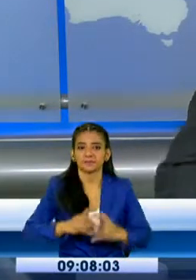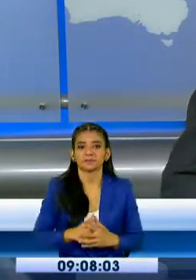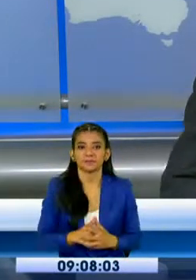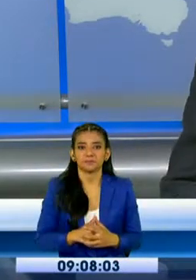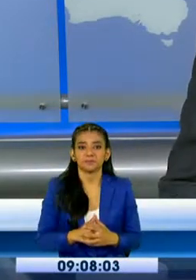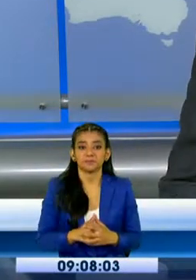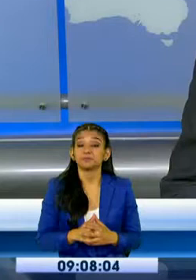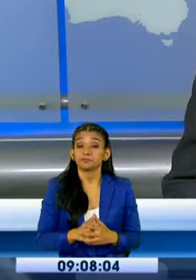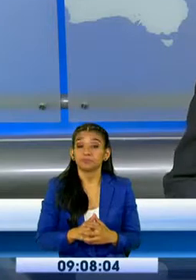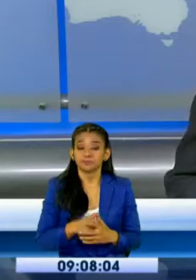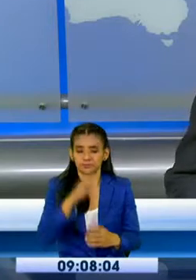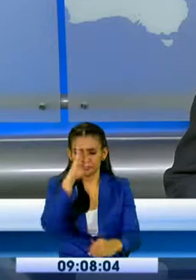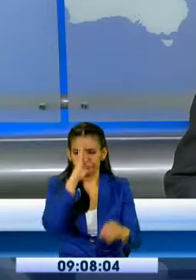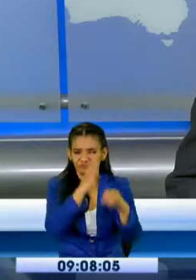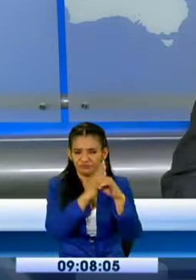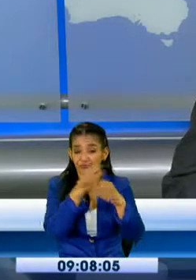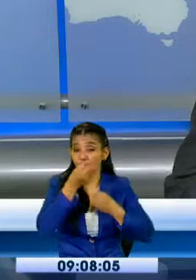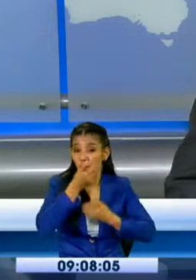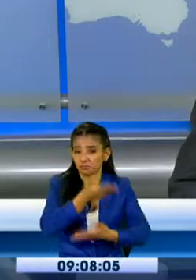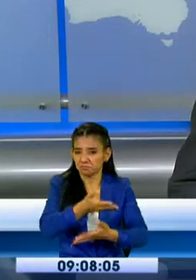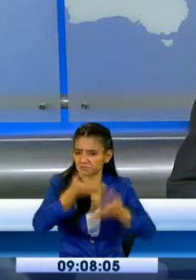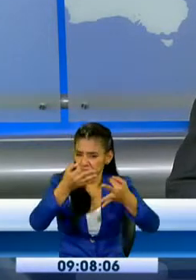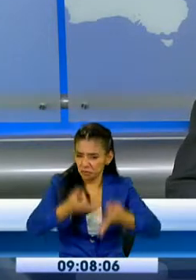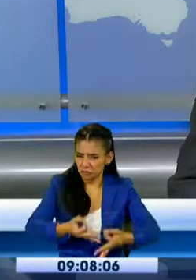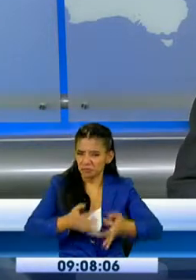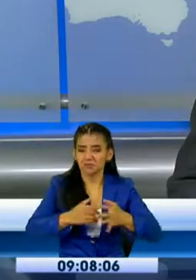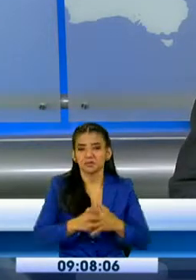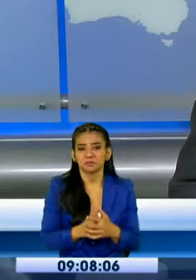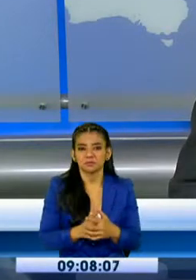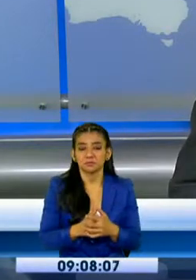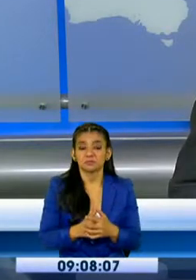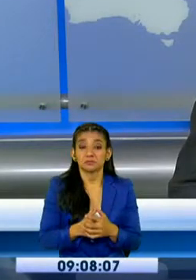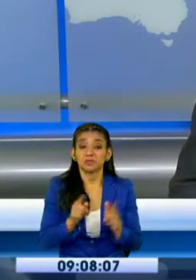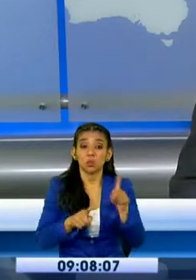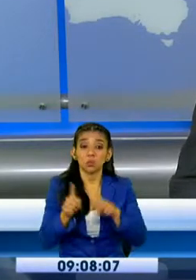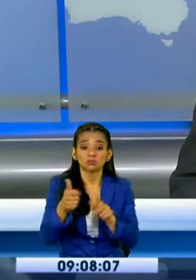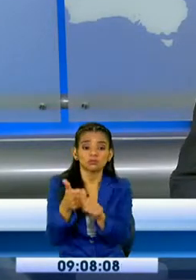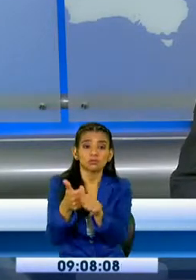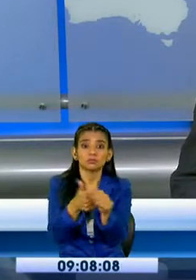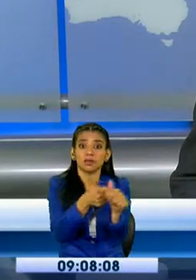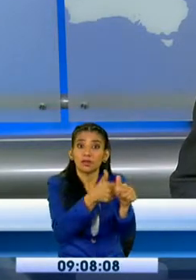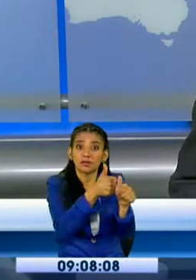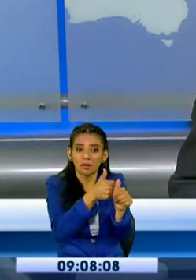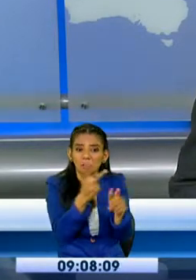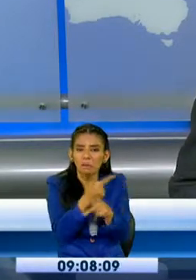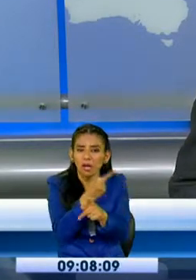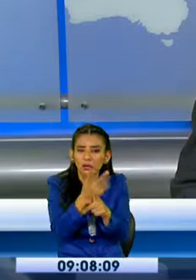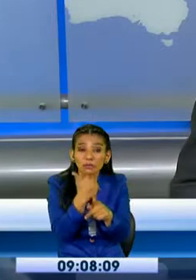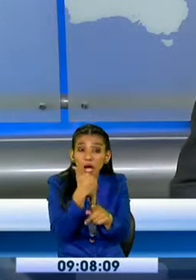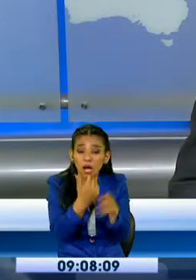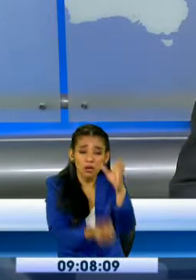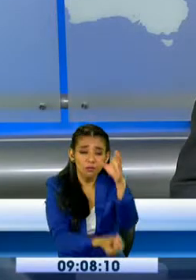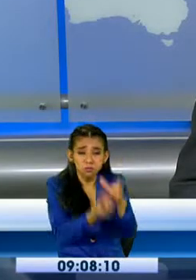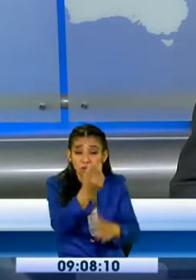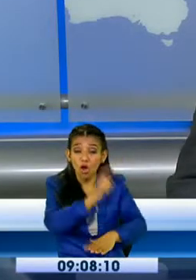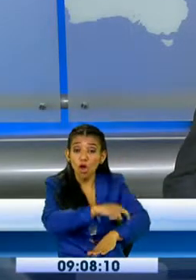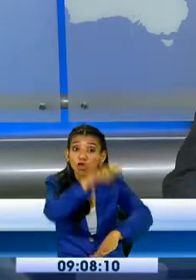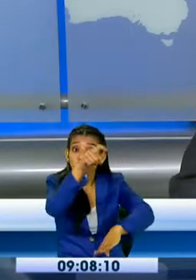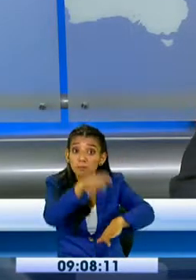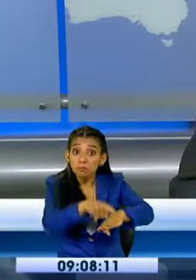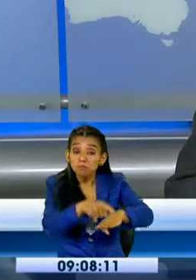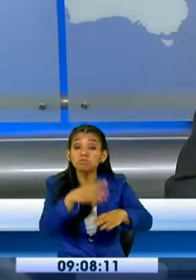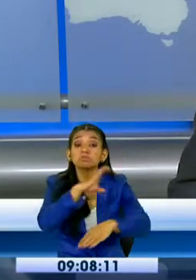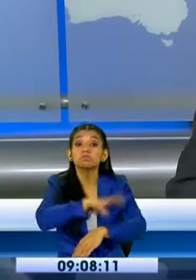con este propósito de reforzar la información en los ciudadanos, sobre todo los que se encuentran en las zonas de riesgo ante una posible erupción del volcán Cotopaxi,